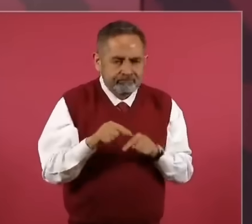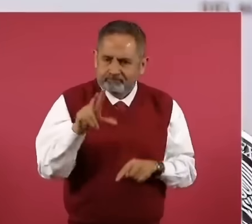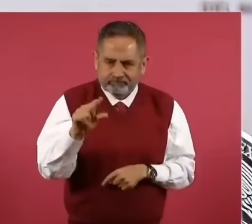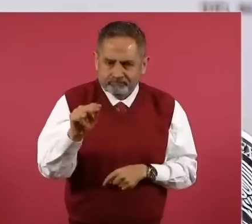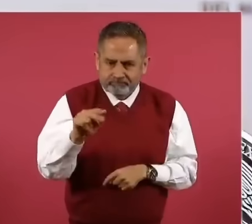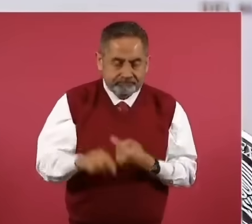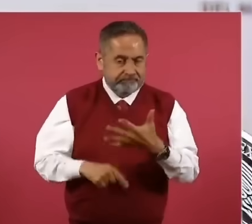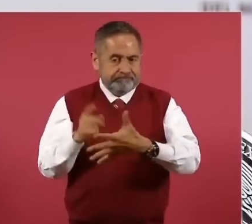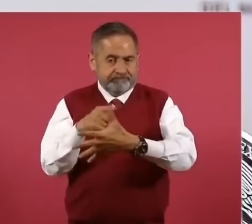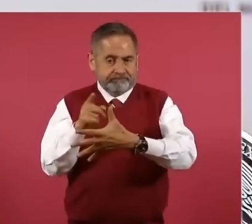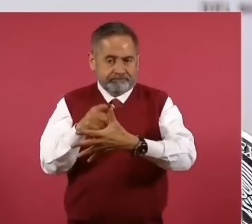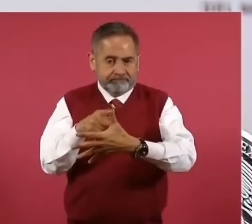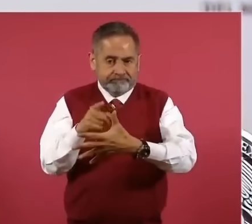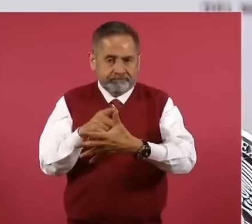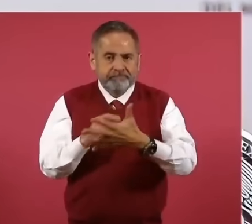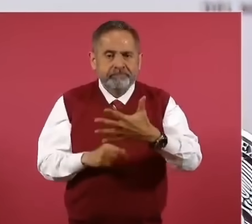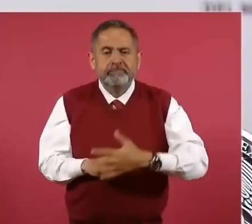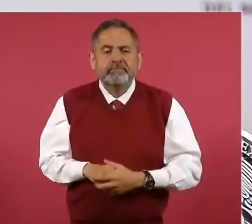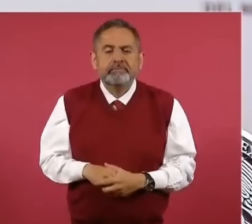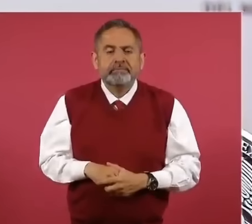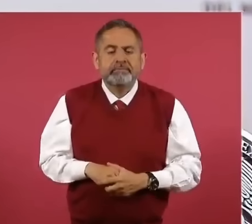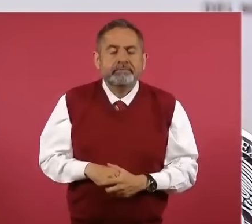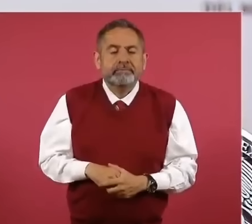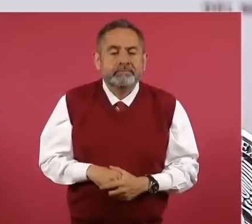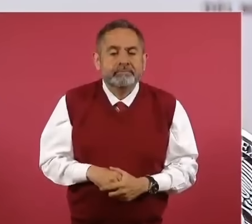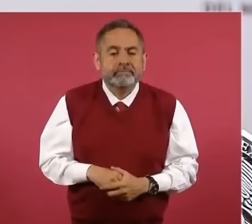cinco, ¿sí?,